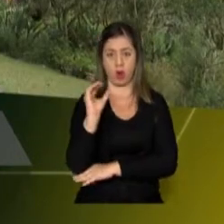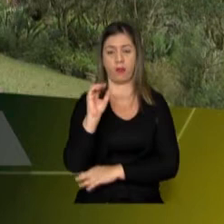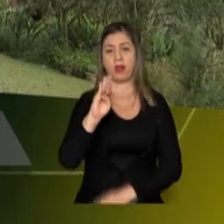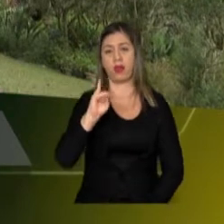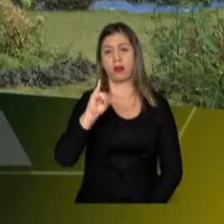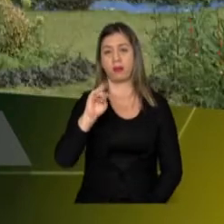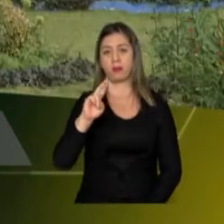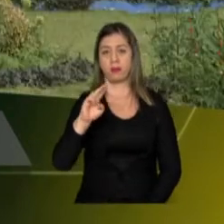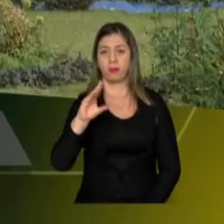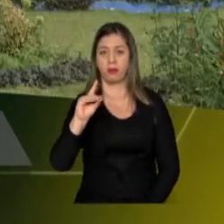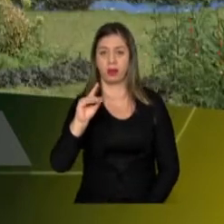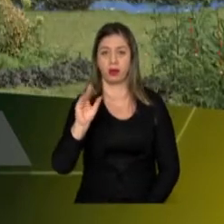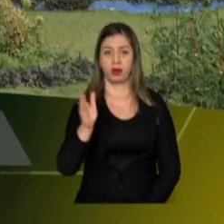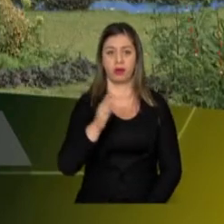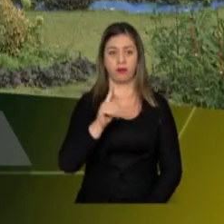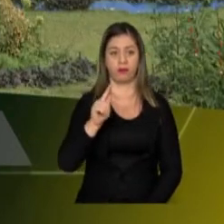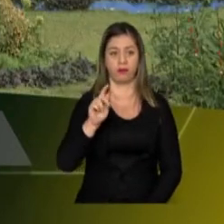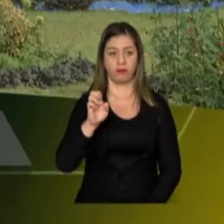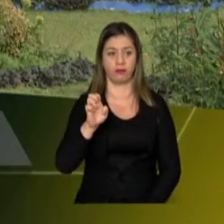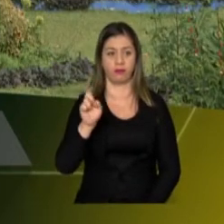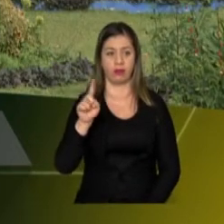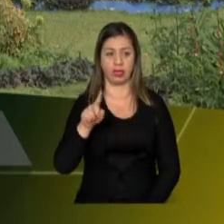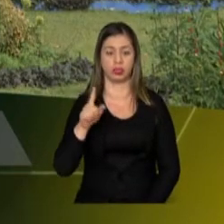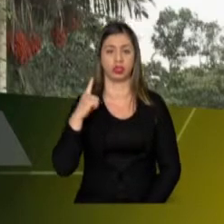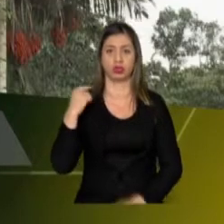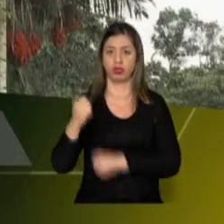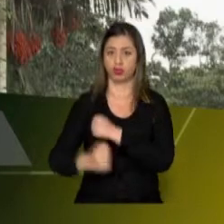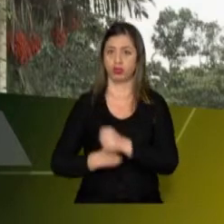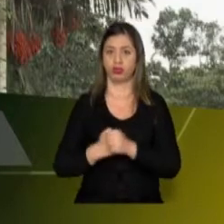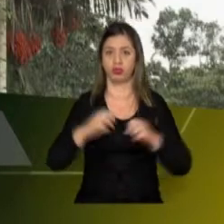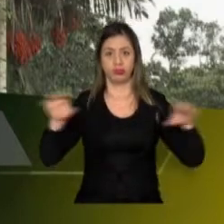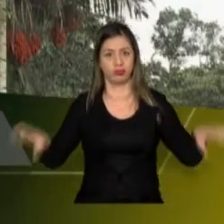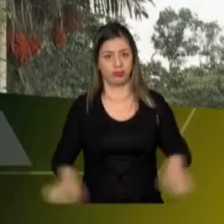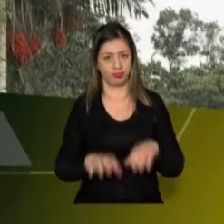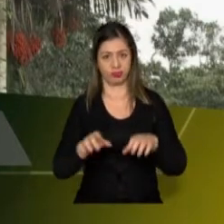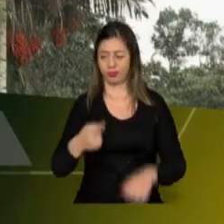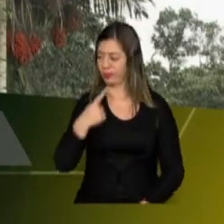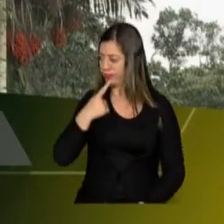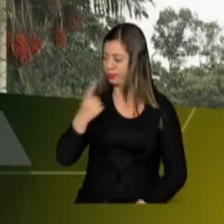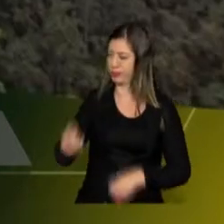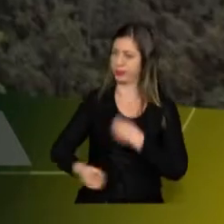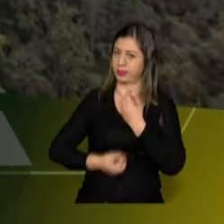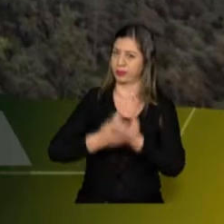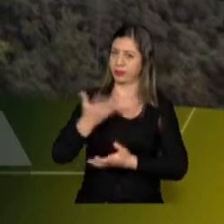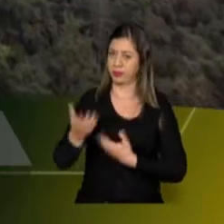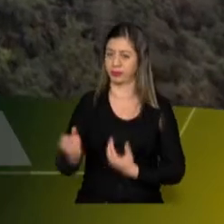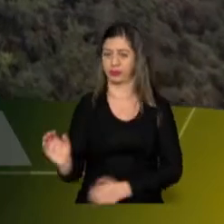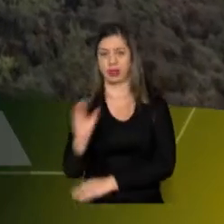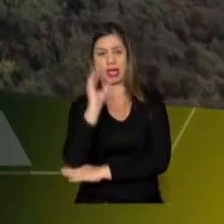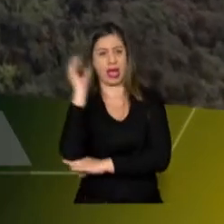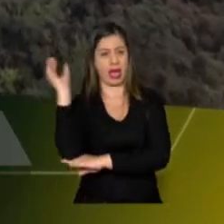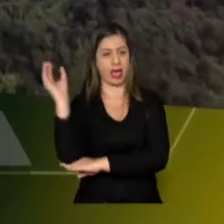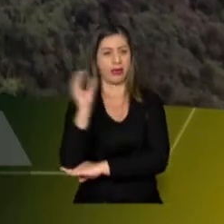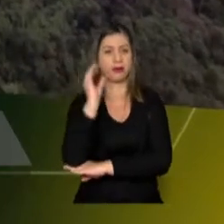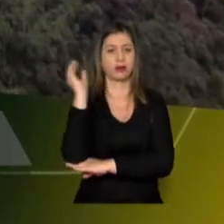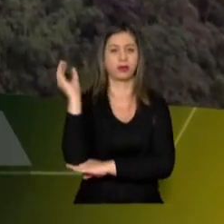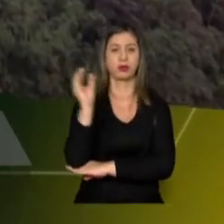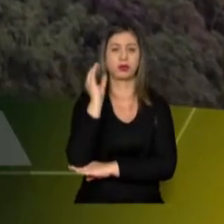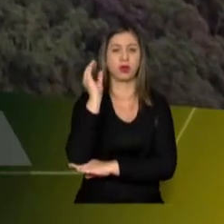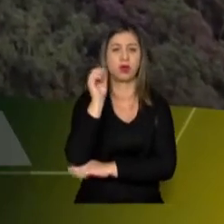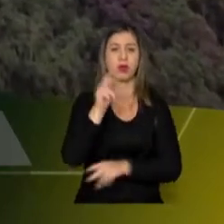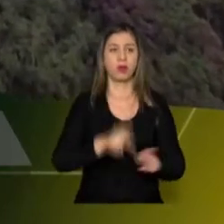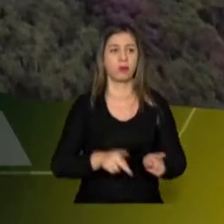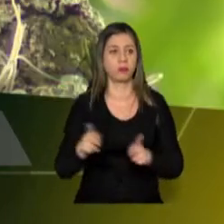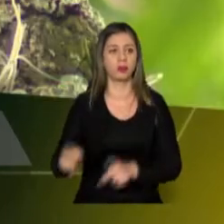puede ver todo un año de actividades. Lo voy a decir, voy a confesarle algo. A nosotros, a los colombianos, a veces nos